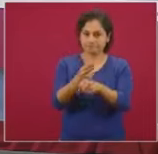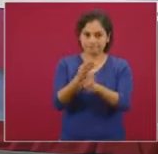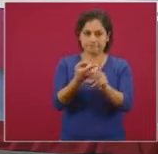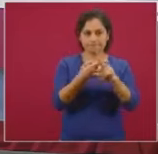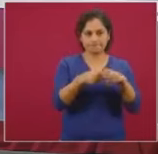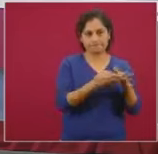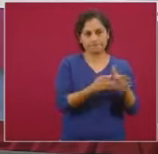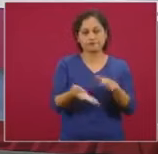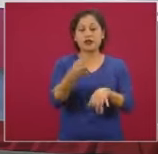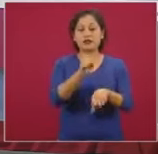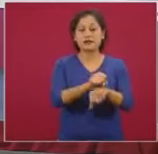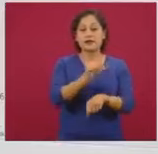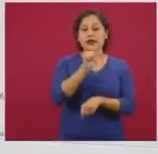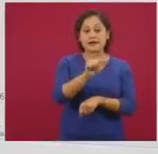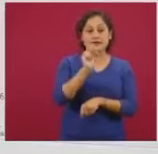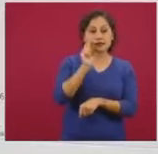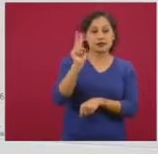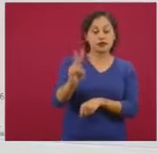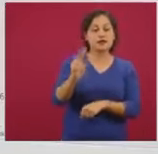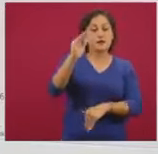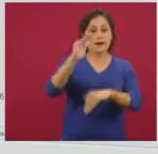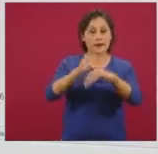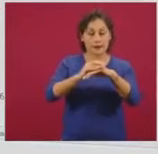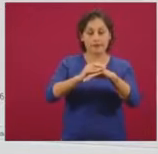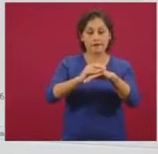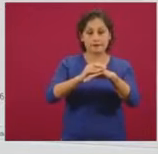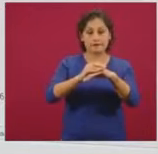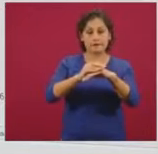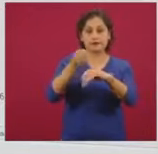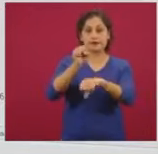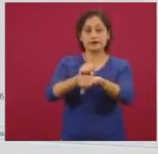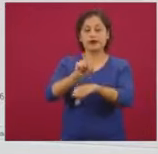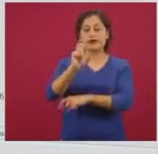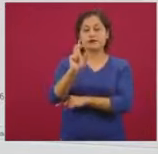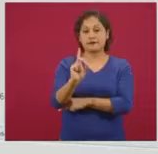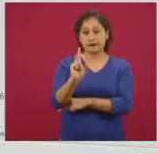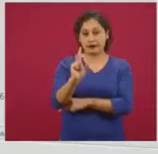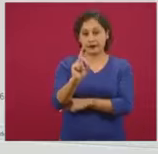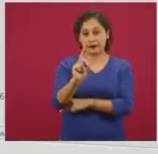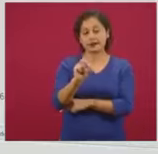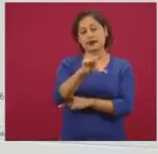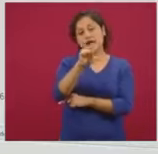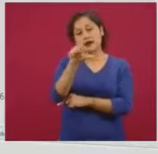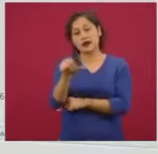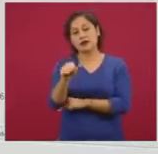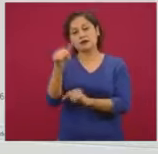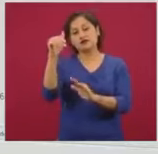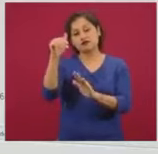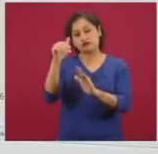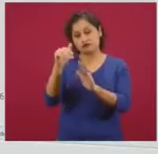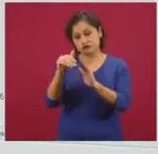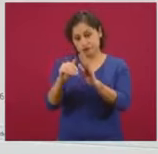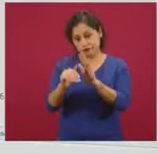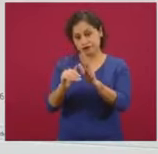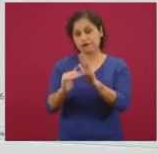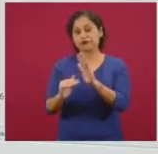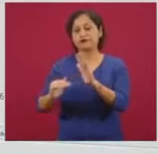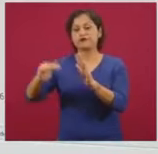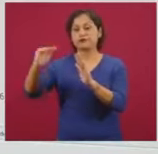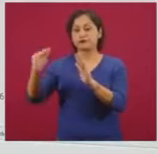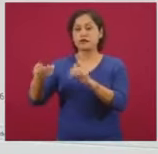la semana 17 se ve el exceso, hasta la semana 30, un descenso importante, y hasta la